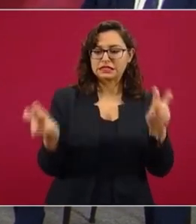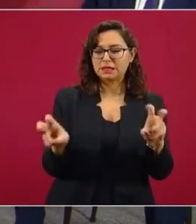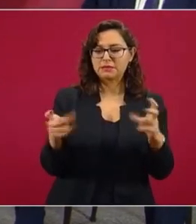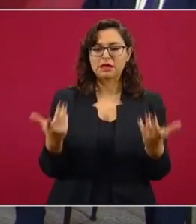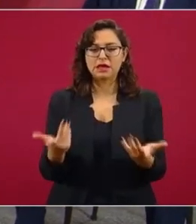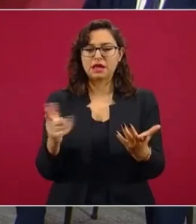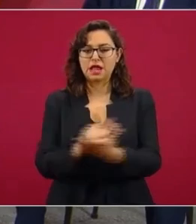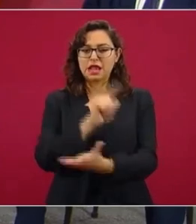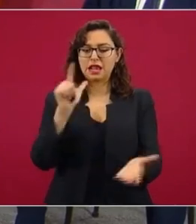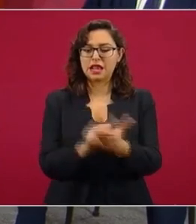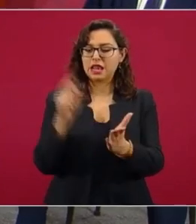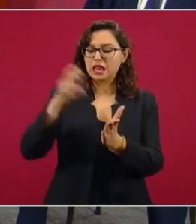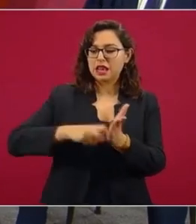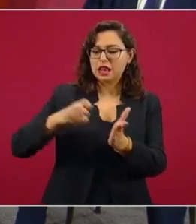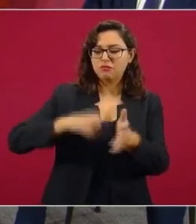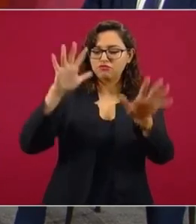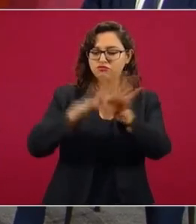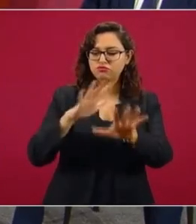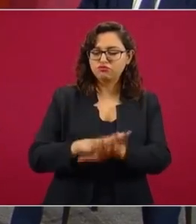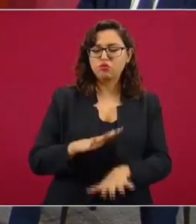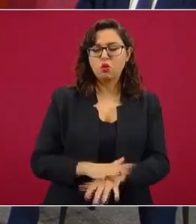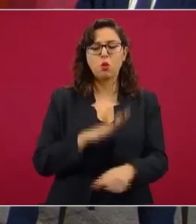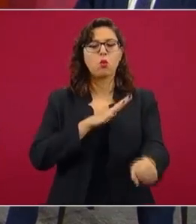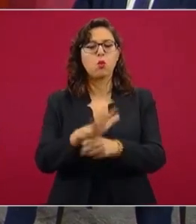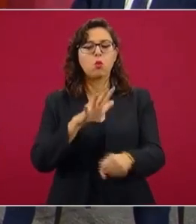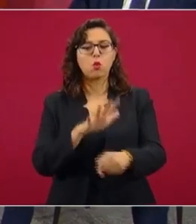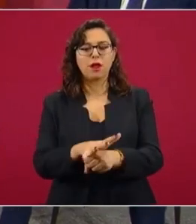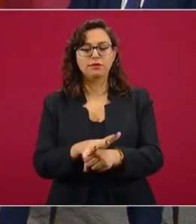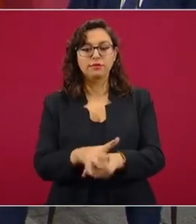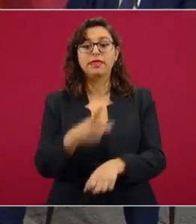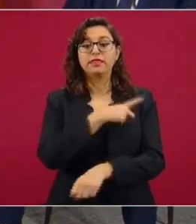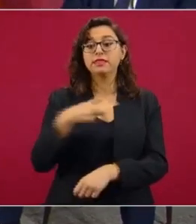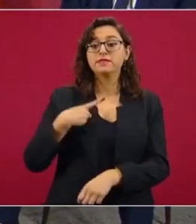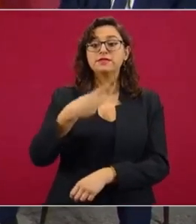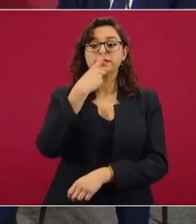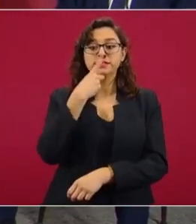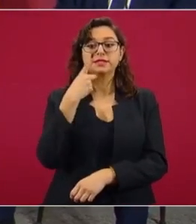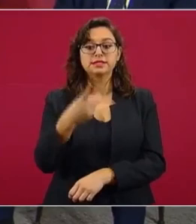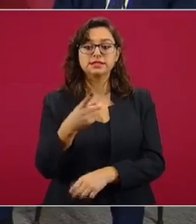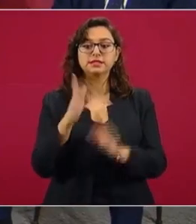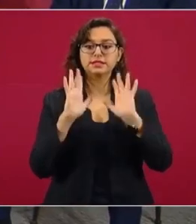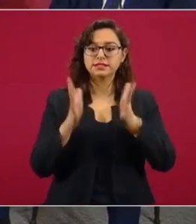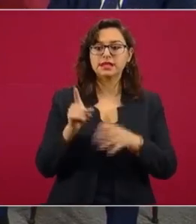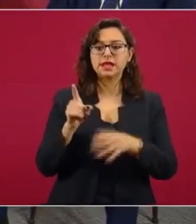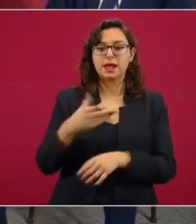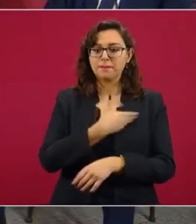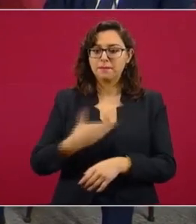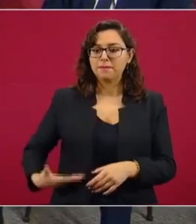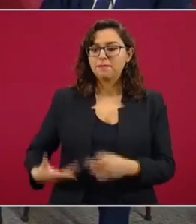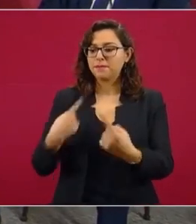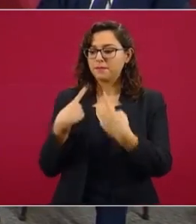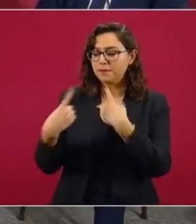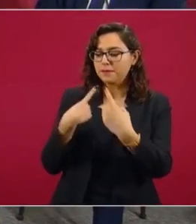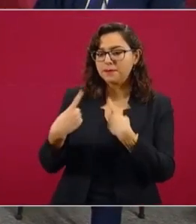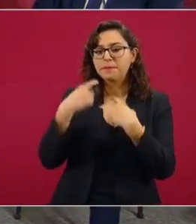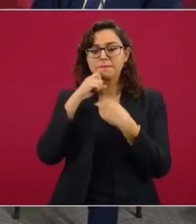elementos clave de la reforma que ha planteado el Ejecutivo. Adelantarles que es una reforma que hemos ya conversado con el propio presidente, los miembros del